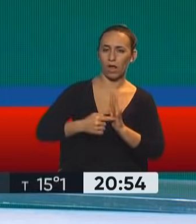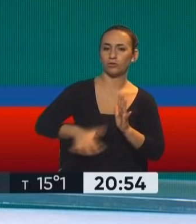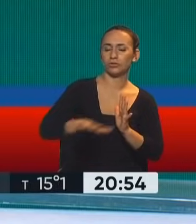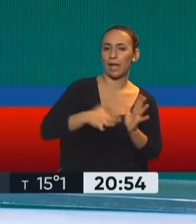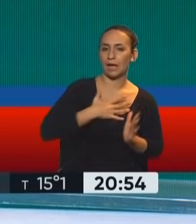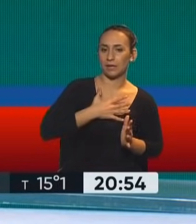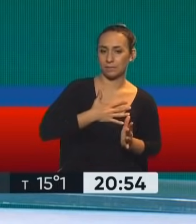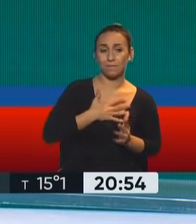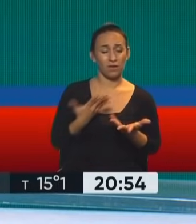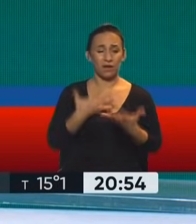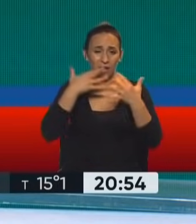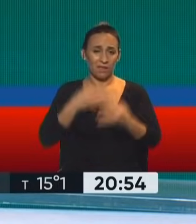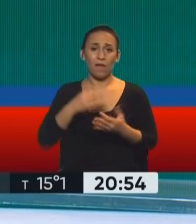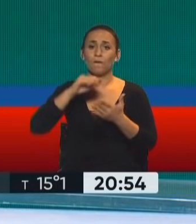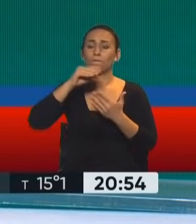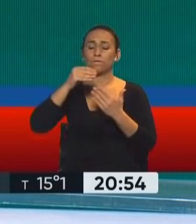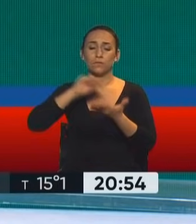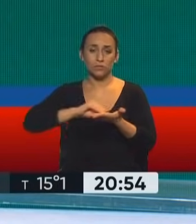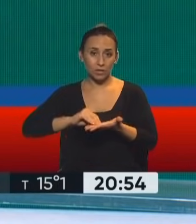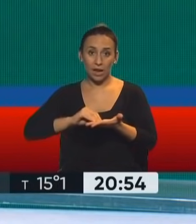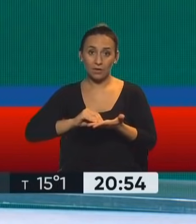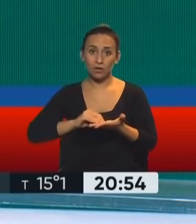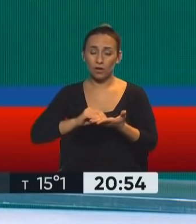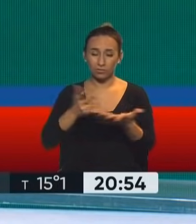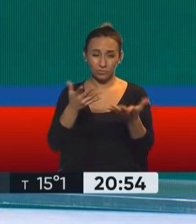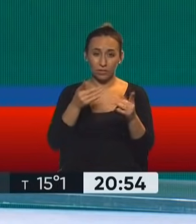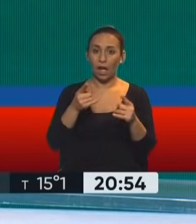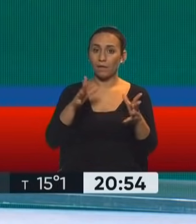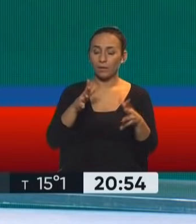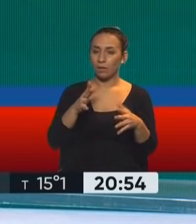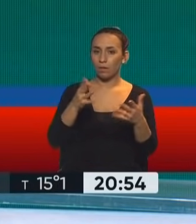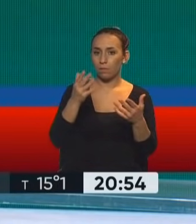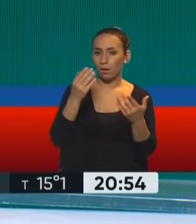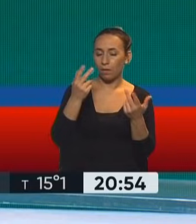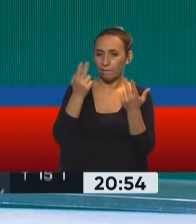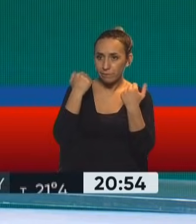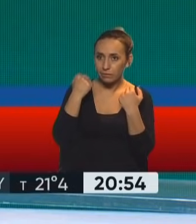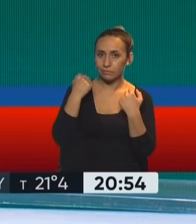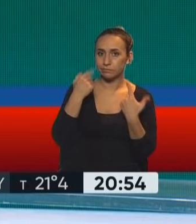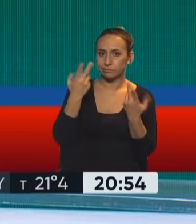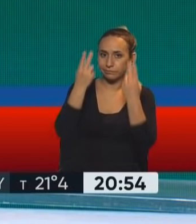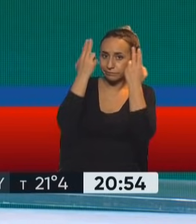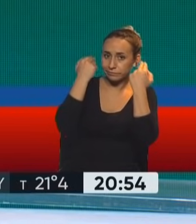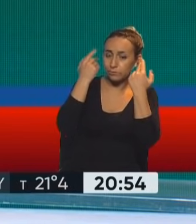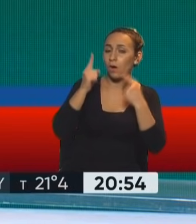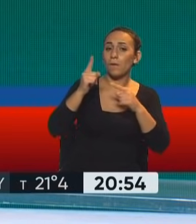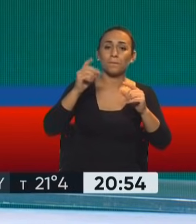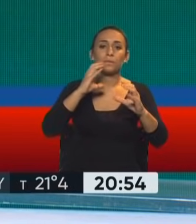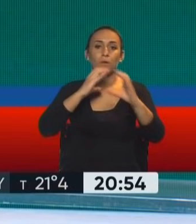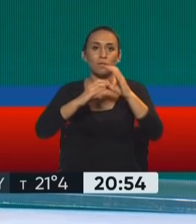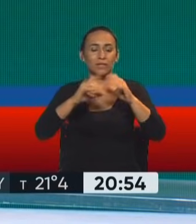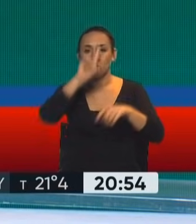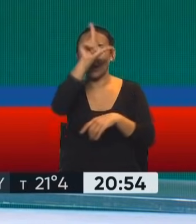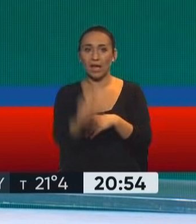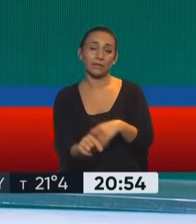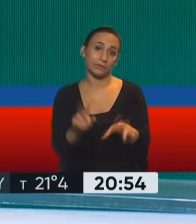funcionarios nacionales, caen presos muchas veces de ese espejito que son los medios nacionales, entre comillas, porque lo estoy cuestionando, y